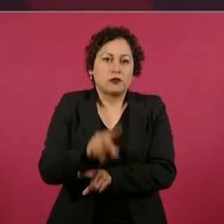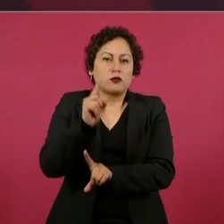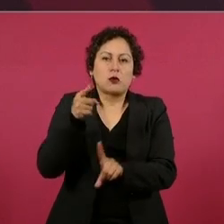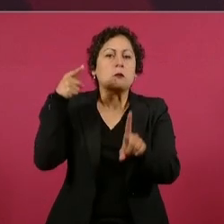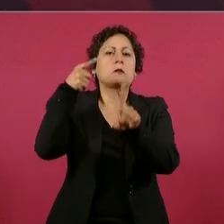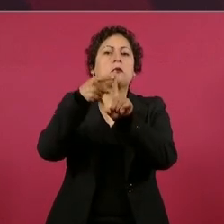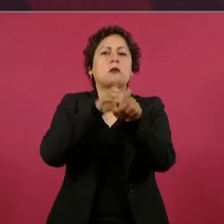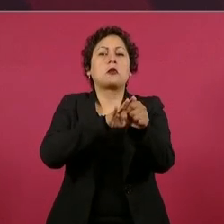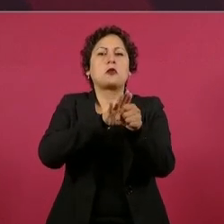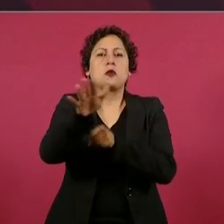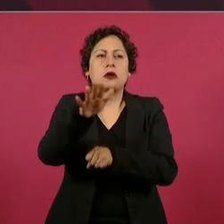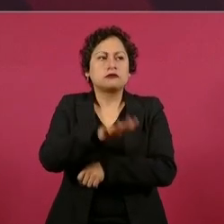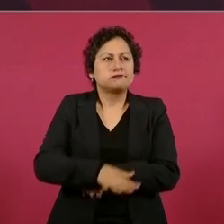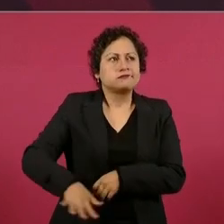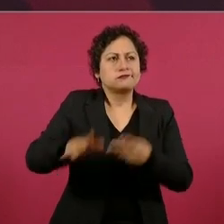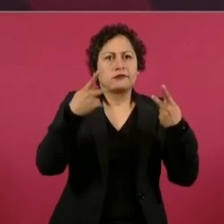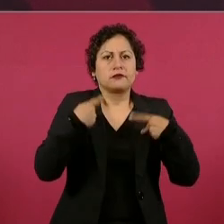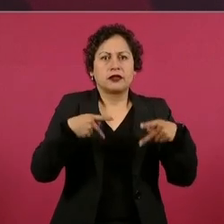tenga